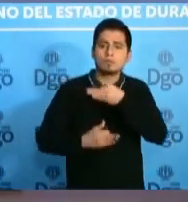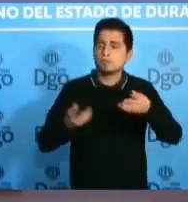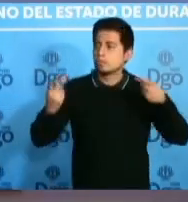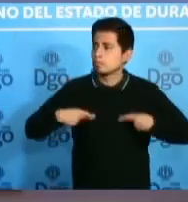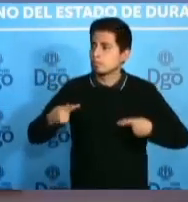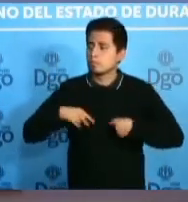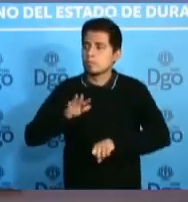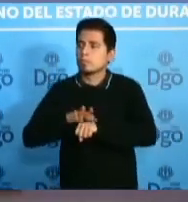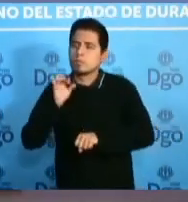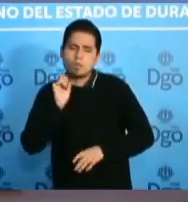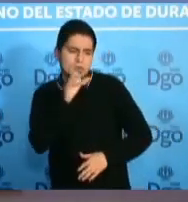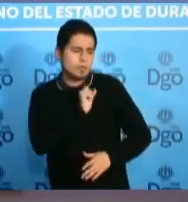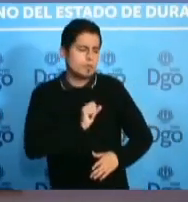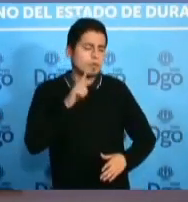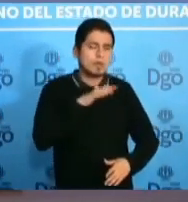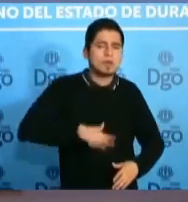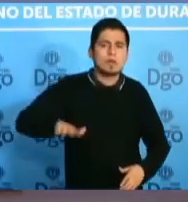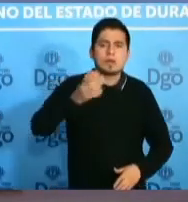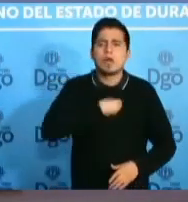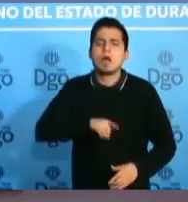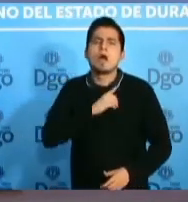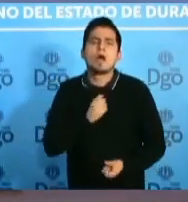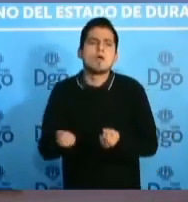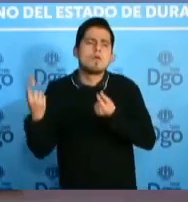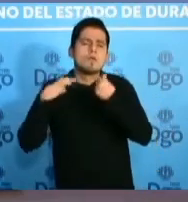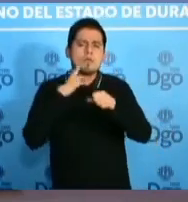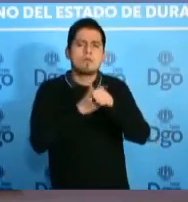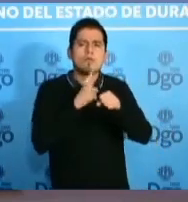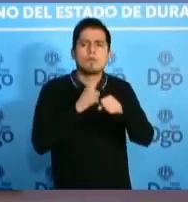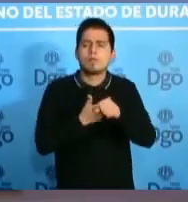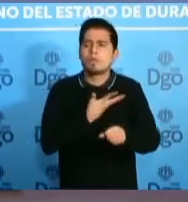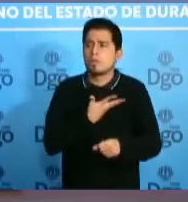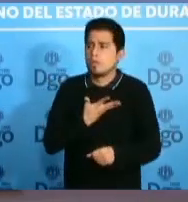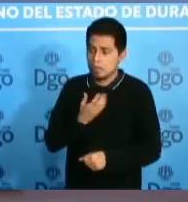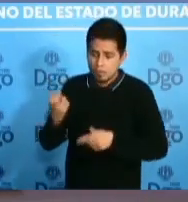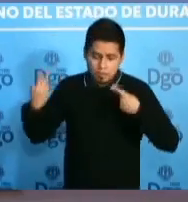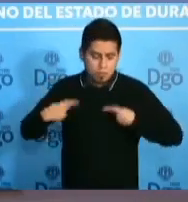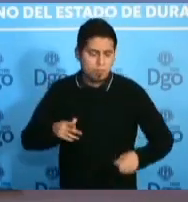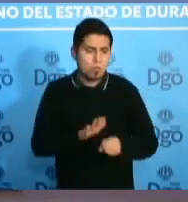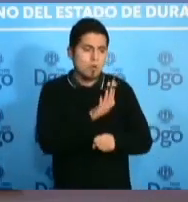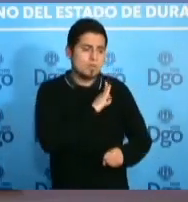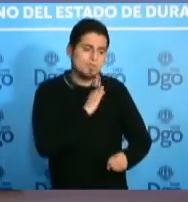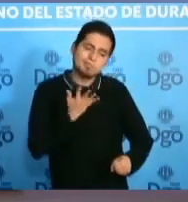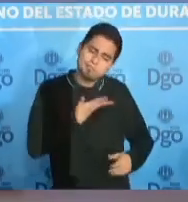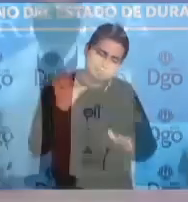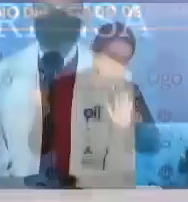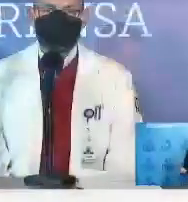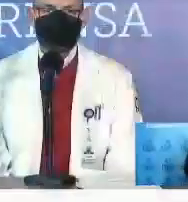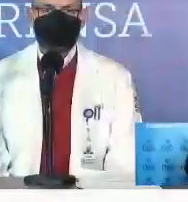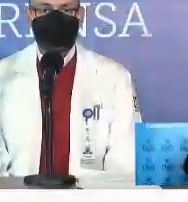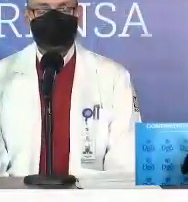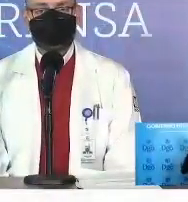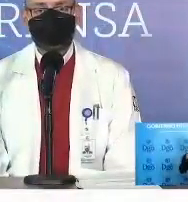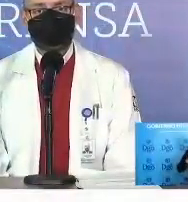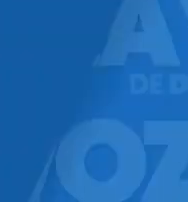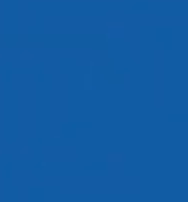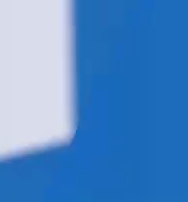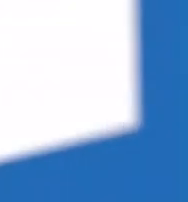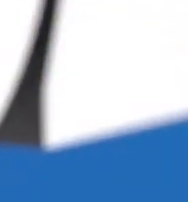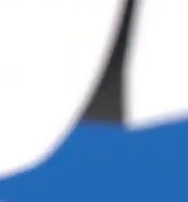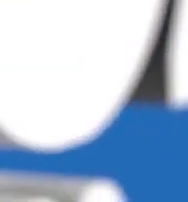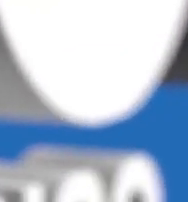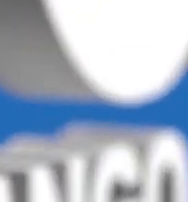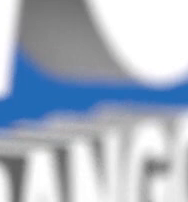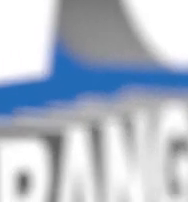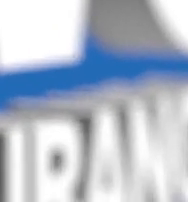profesionales de salud alguna de la sintomatología de la enfermedad lo cual de nuevo representa un riesgo para el resto de la comunidad